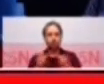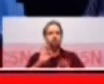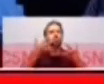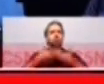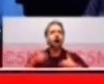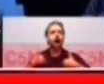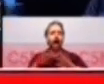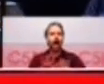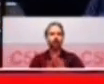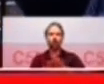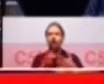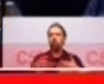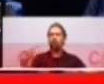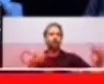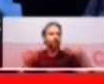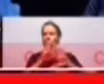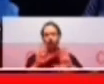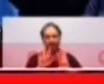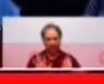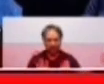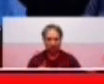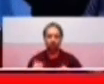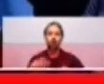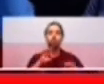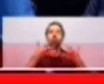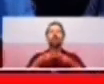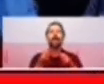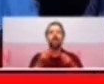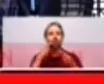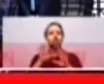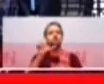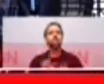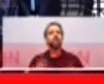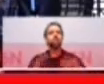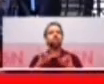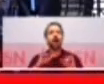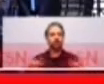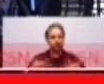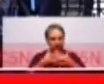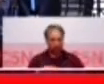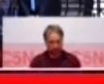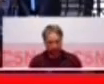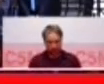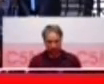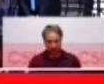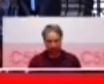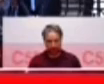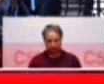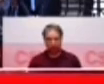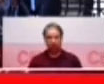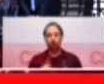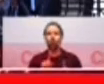le duplicó No seas detallista Che se van a recortar los autos lo van a poner los autos de los choferes lo van a poner la